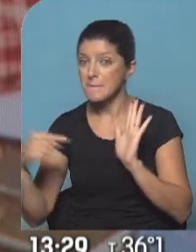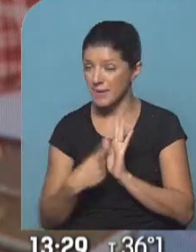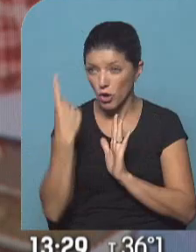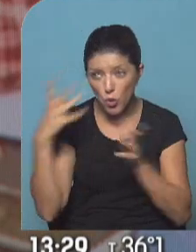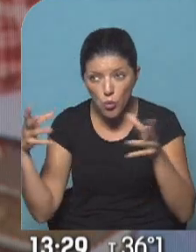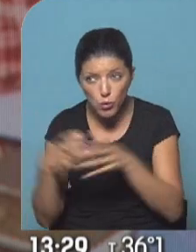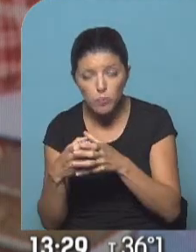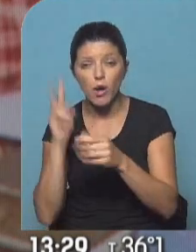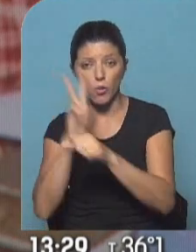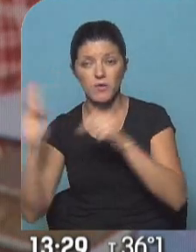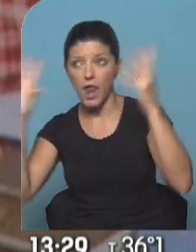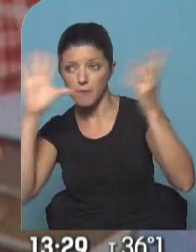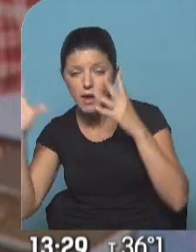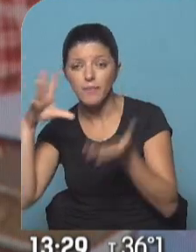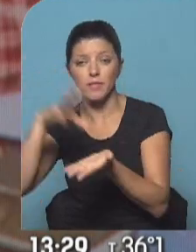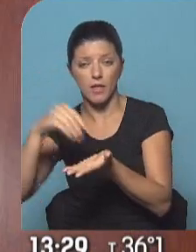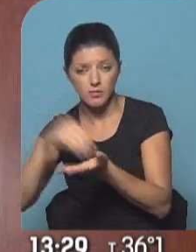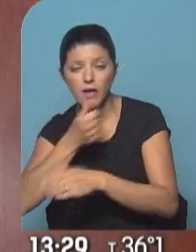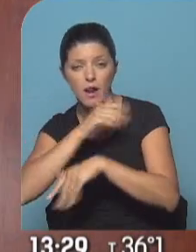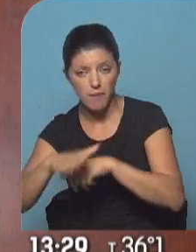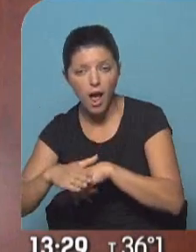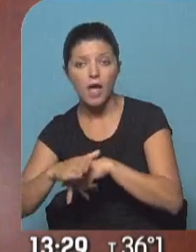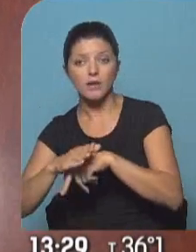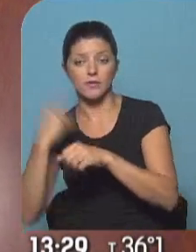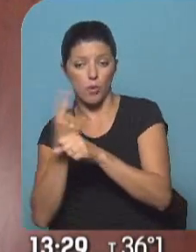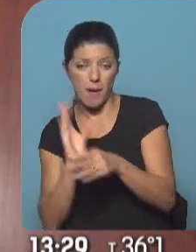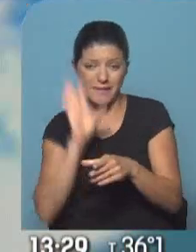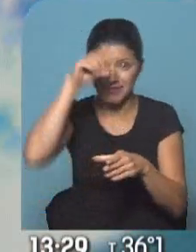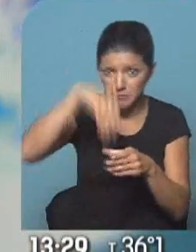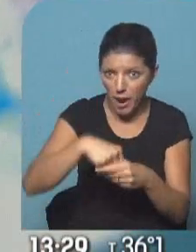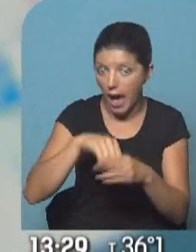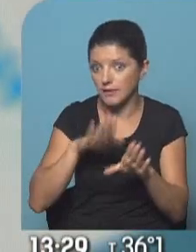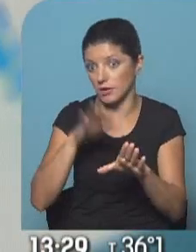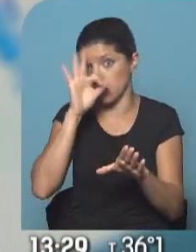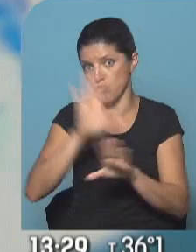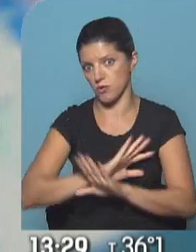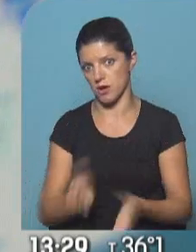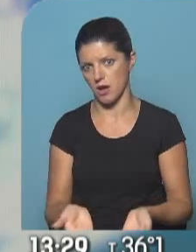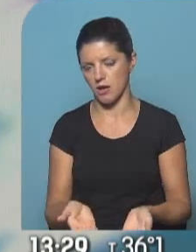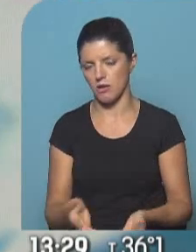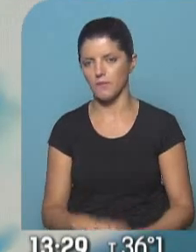de activistas de organizaciones. Ha habido protestas justamente de los activistas, lo que no ha habido es lo que va a